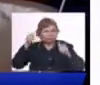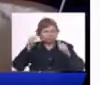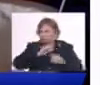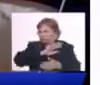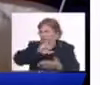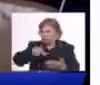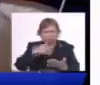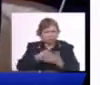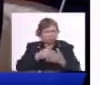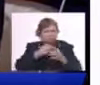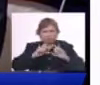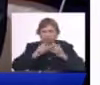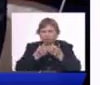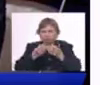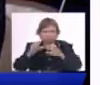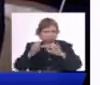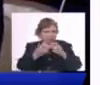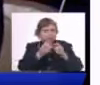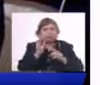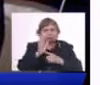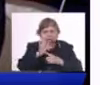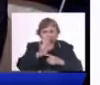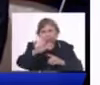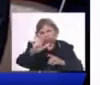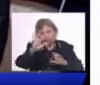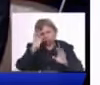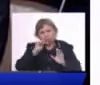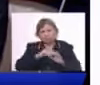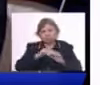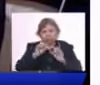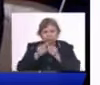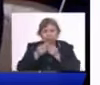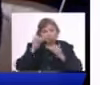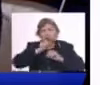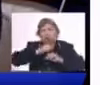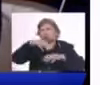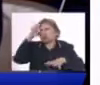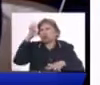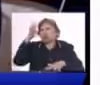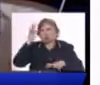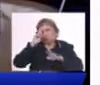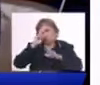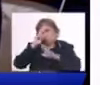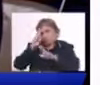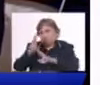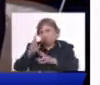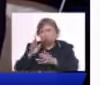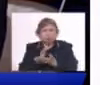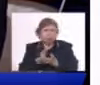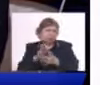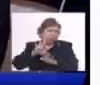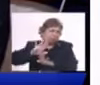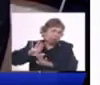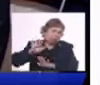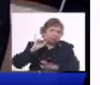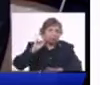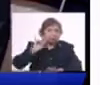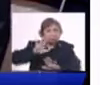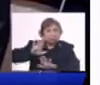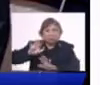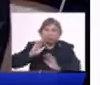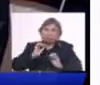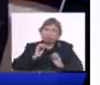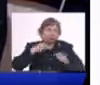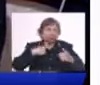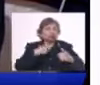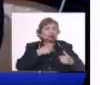Todas las bancadas, cada uno representa a su electorado, hay posiciones extremas que yo respeto pero no comparto, pero